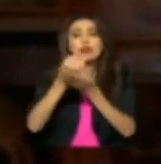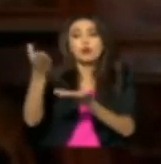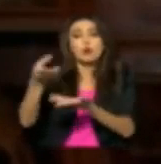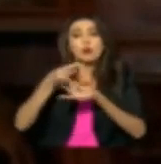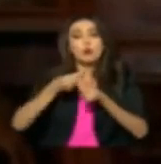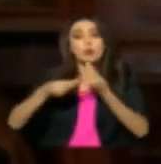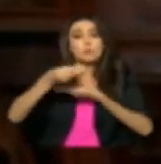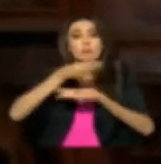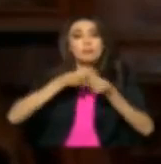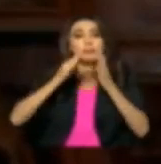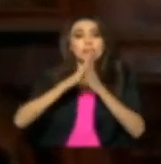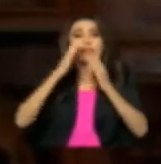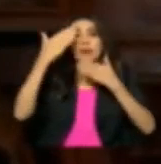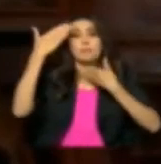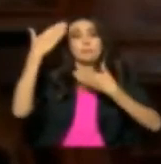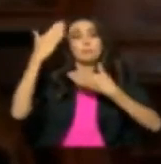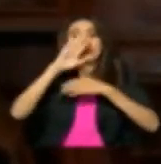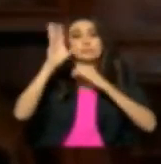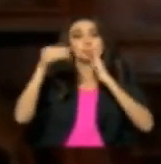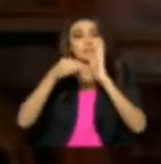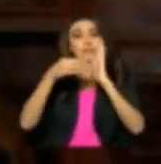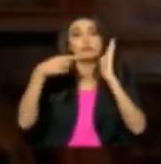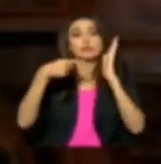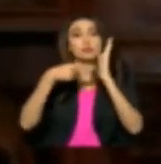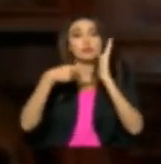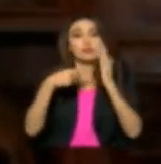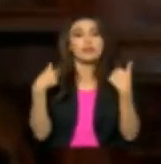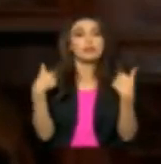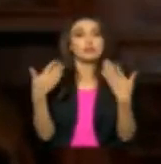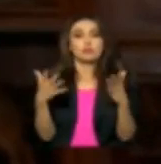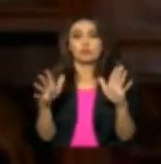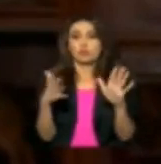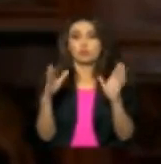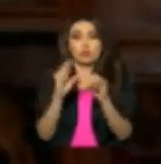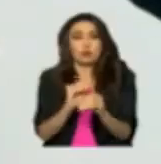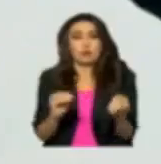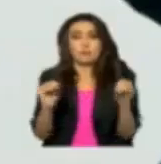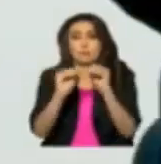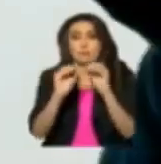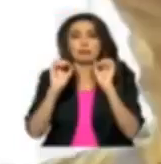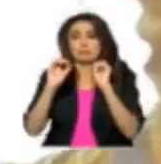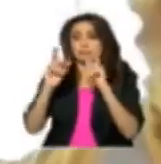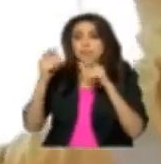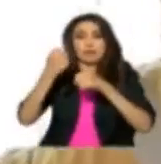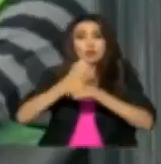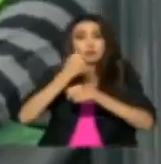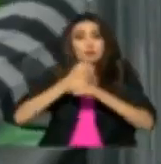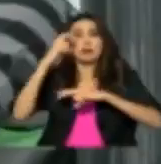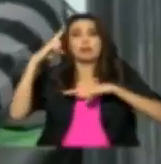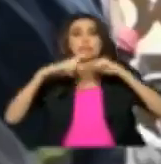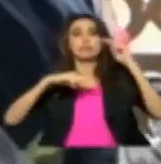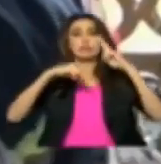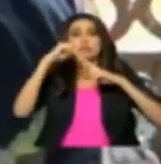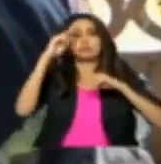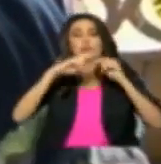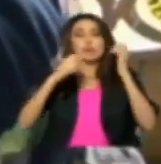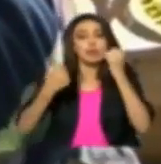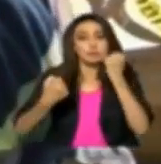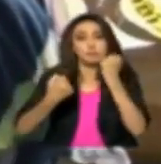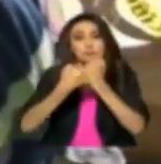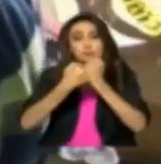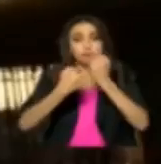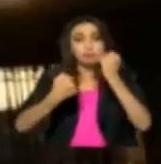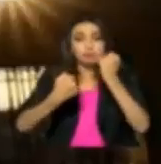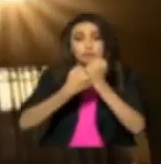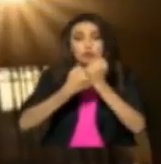listado del Comité de Política Tributaria. No hay sector que cree más plazas de trabajo que la construcción. Para apoyarla, a